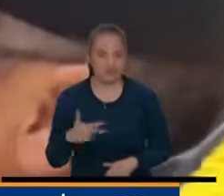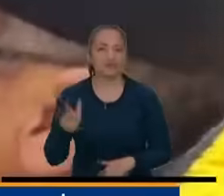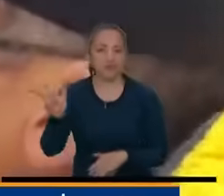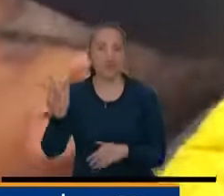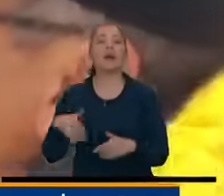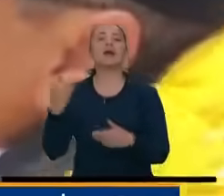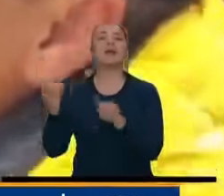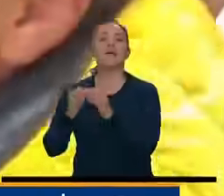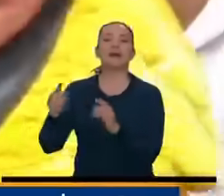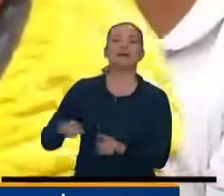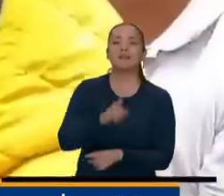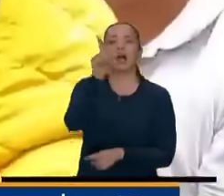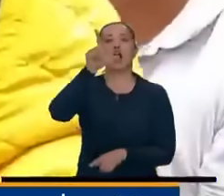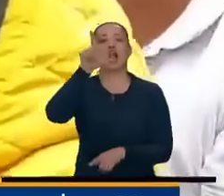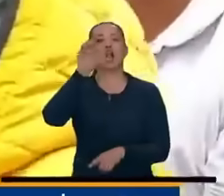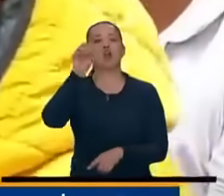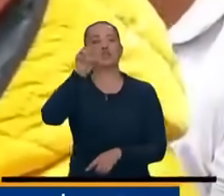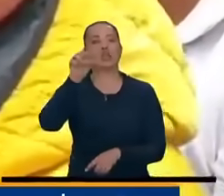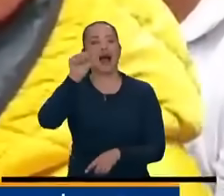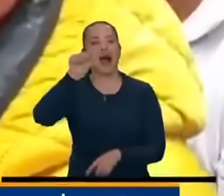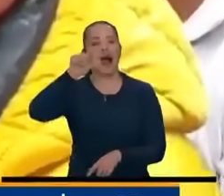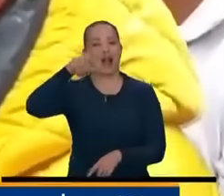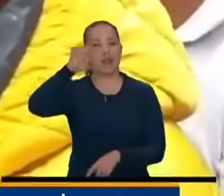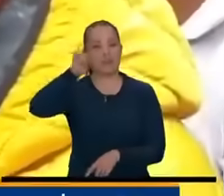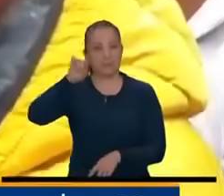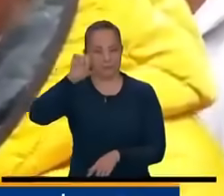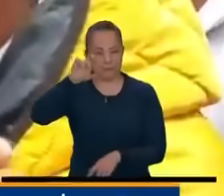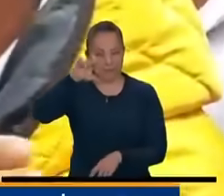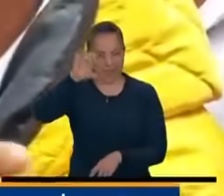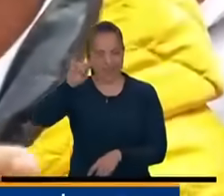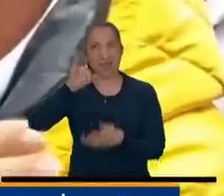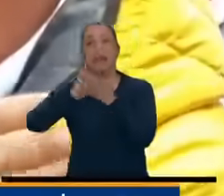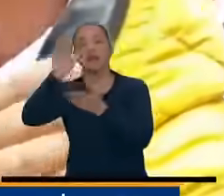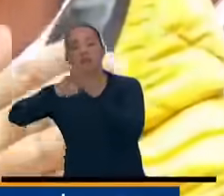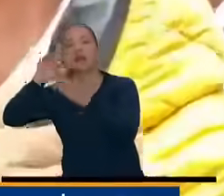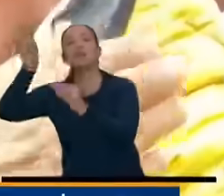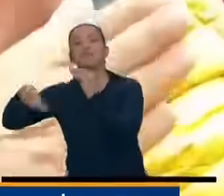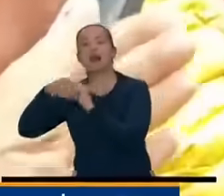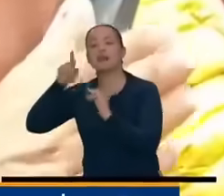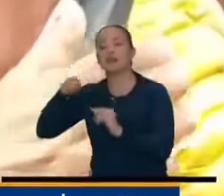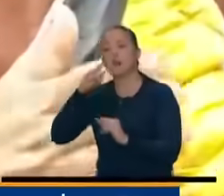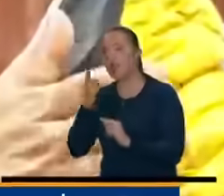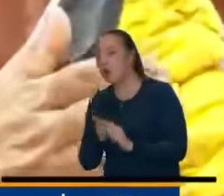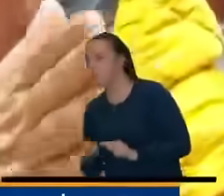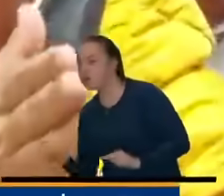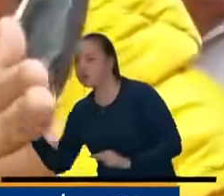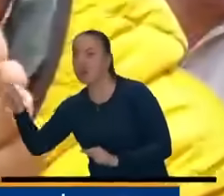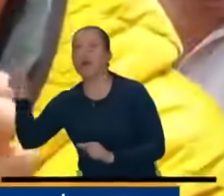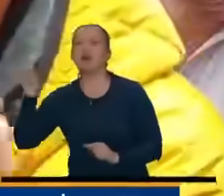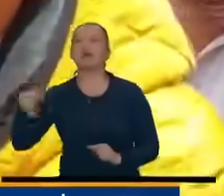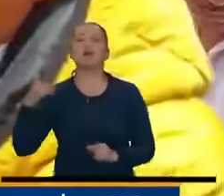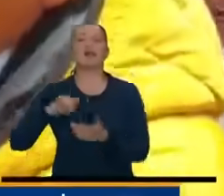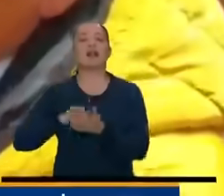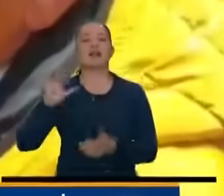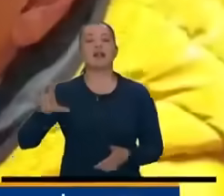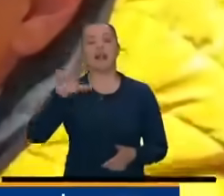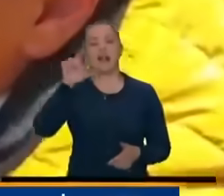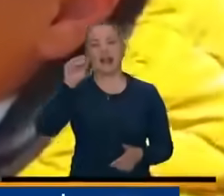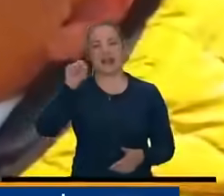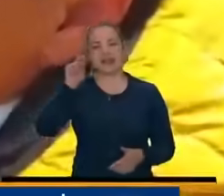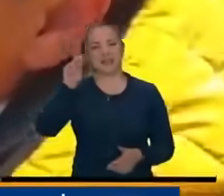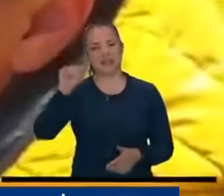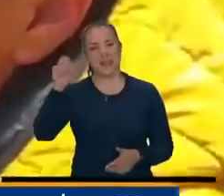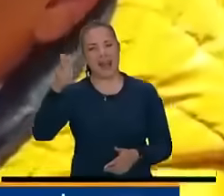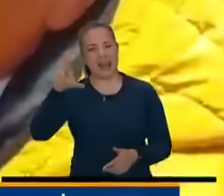tema de los Alpes y adicionalmente tenemos que revisar la conexión por la Oranza Grande. Ella